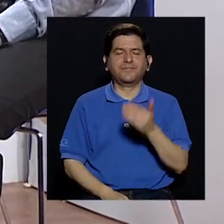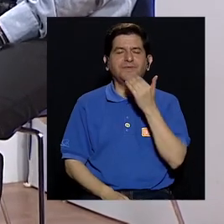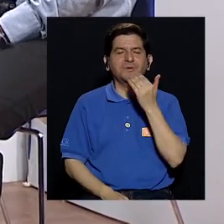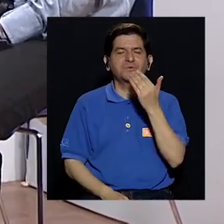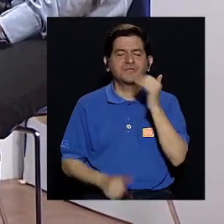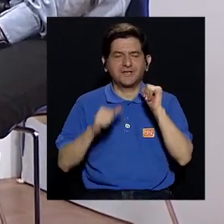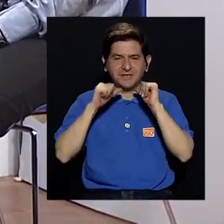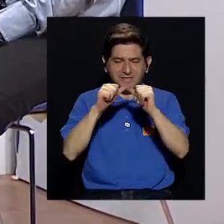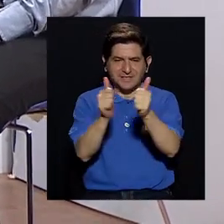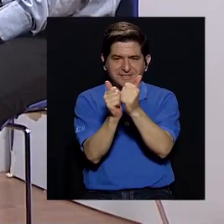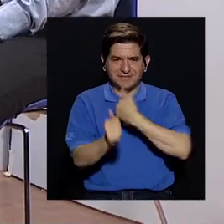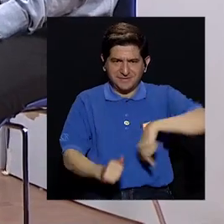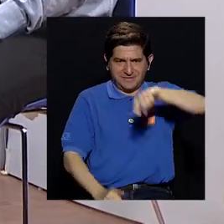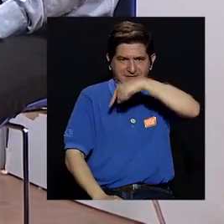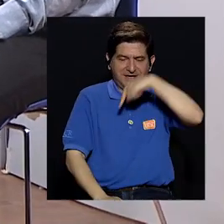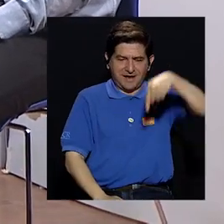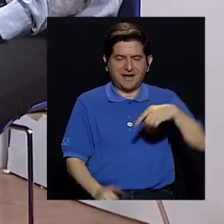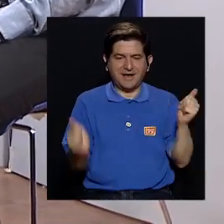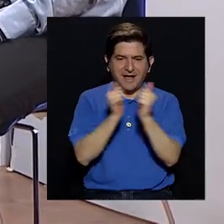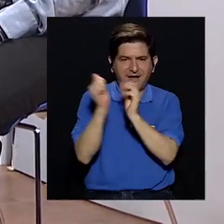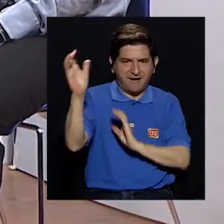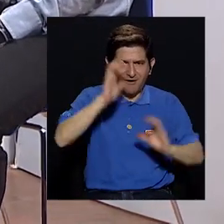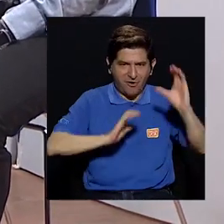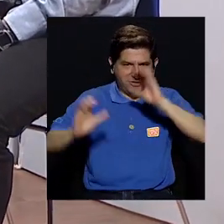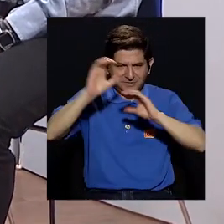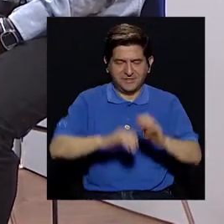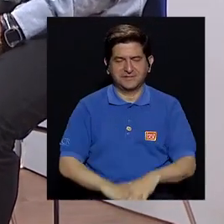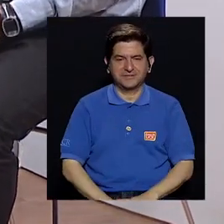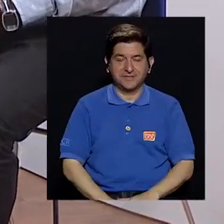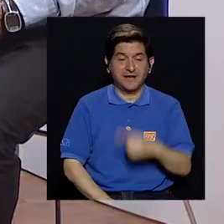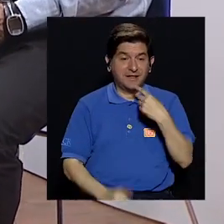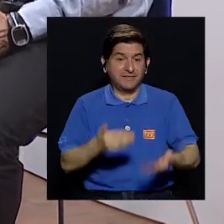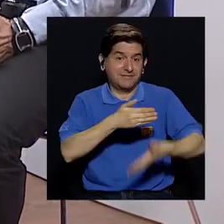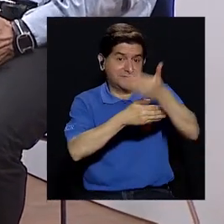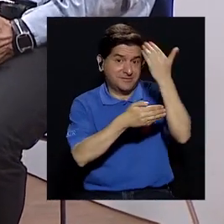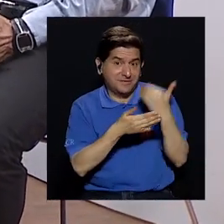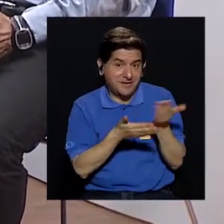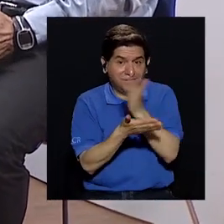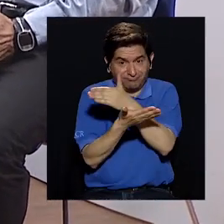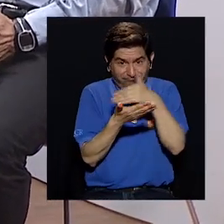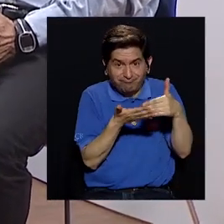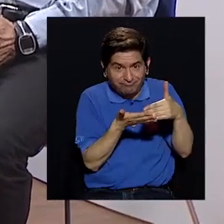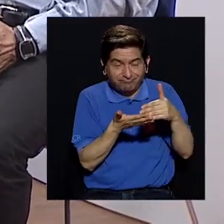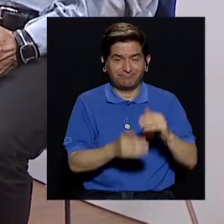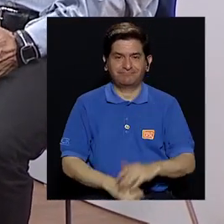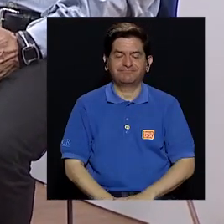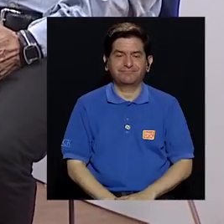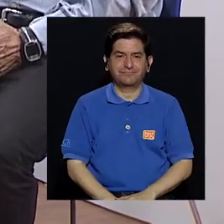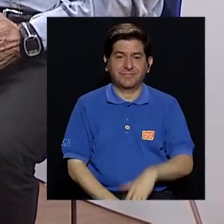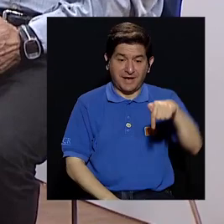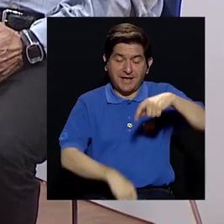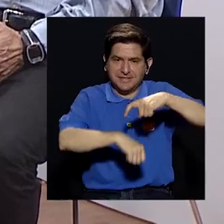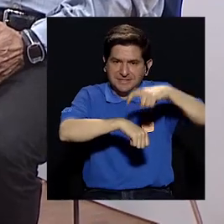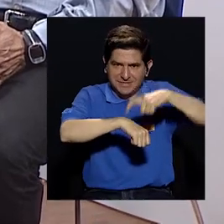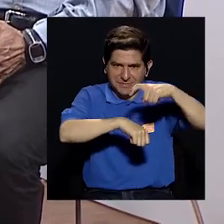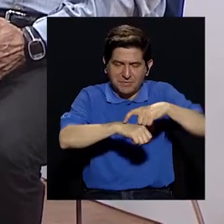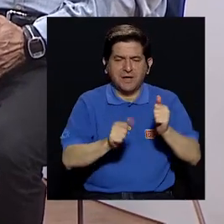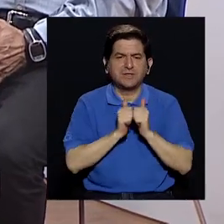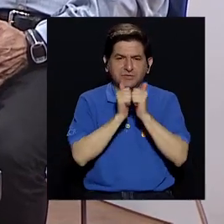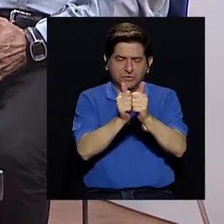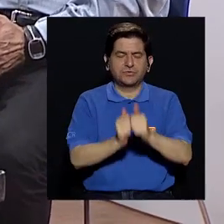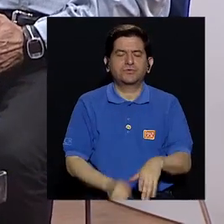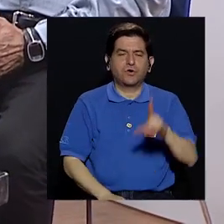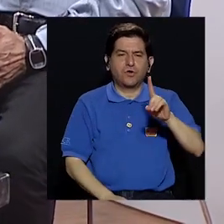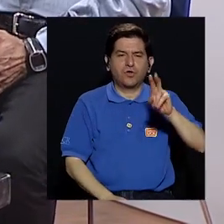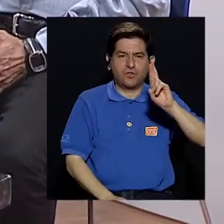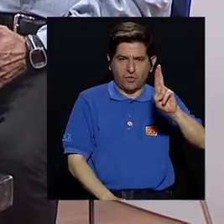gracias por continuar con nosotros en conciencia tal y como lo indicamos en el segmento anterior en este segmento nos